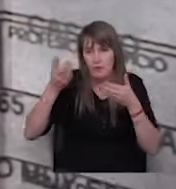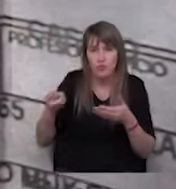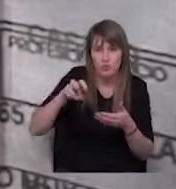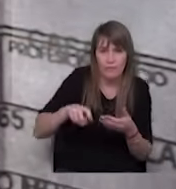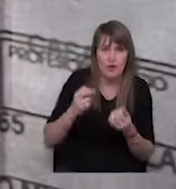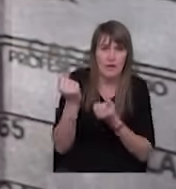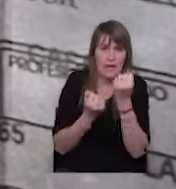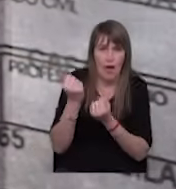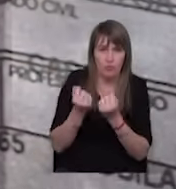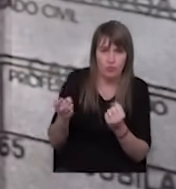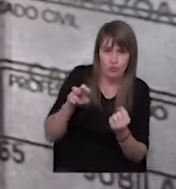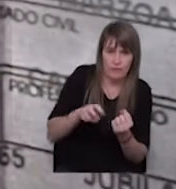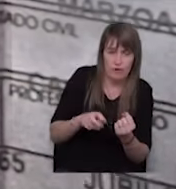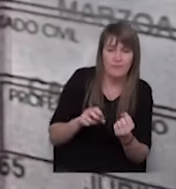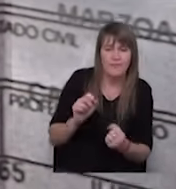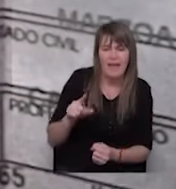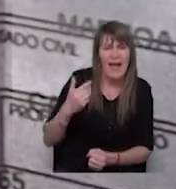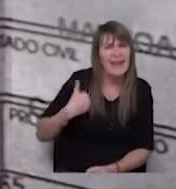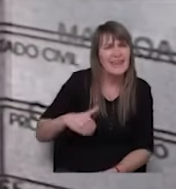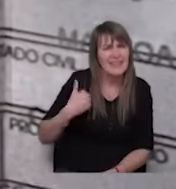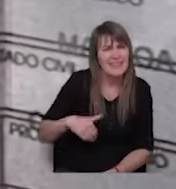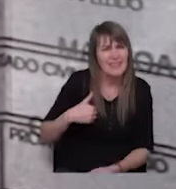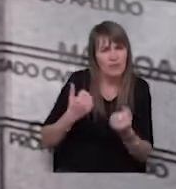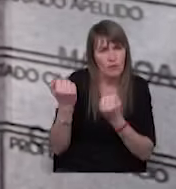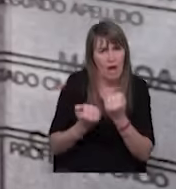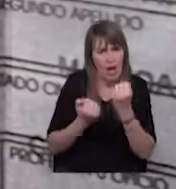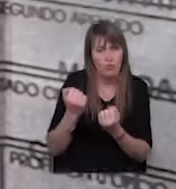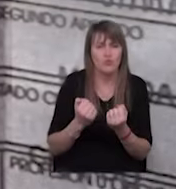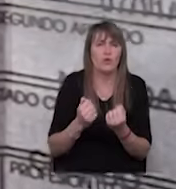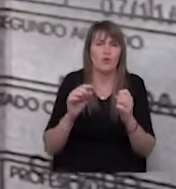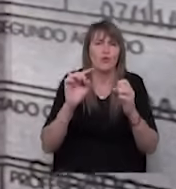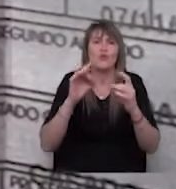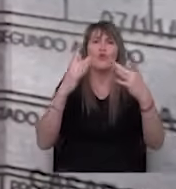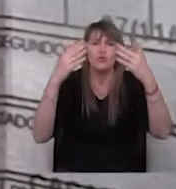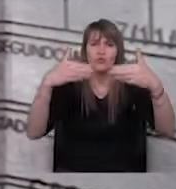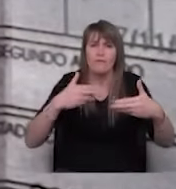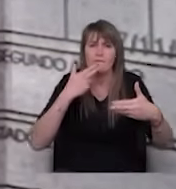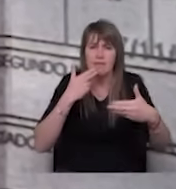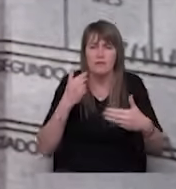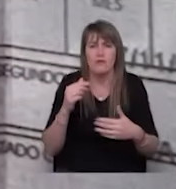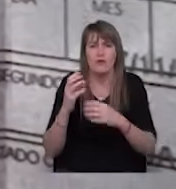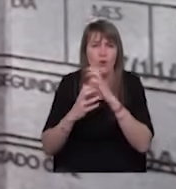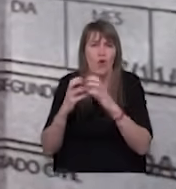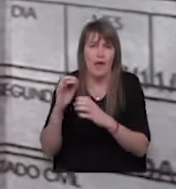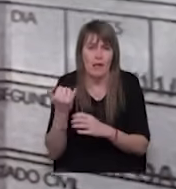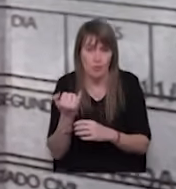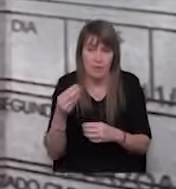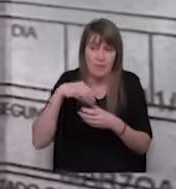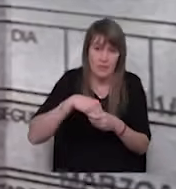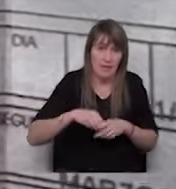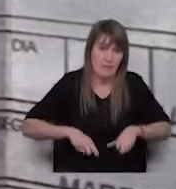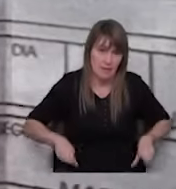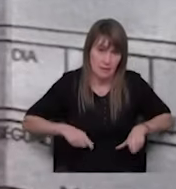Chevrolet Nova argentino de color azul que tenía el parabrisas roto y que pertenecía al Ministerio del Interior. En él se